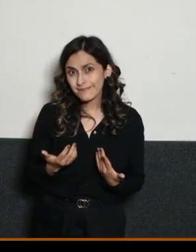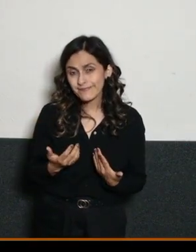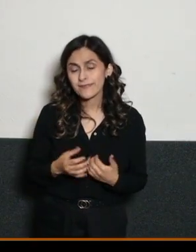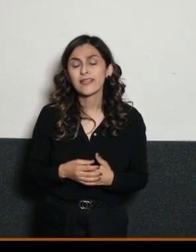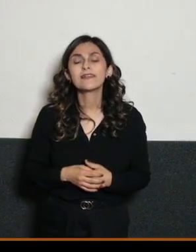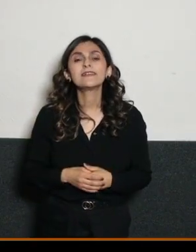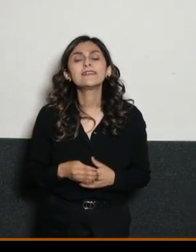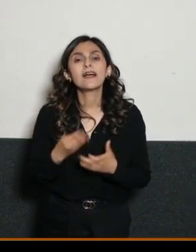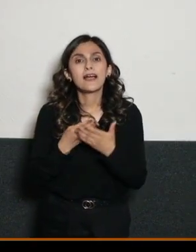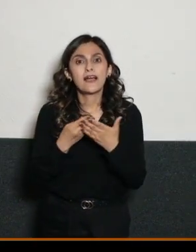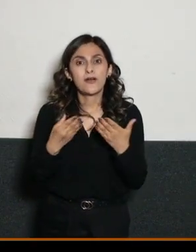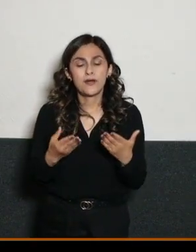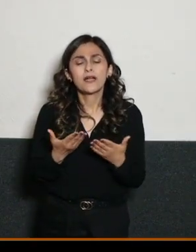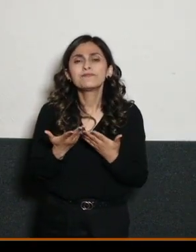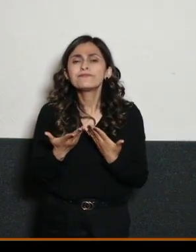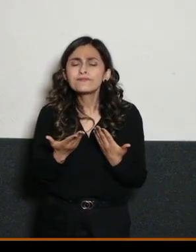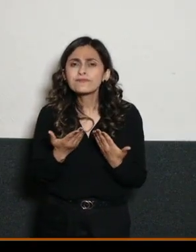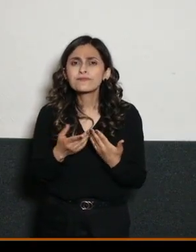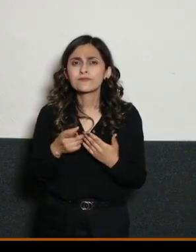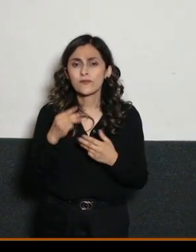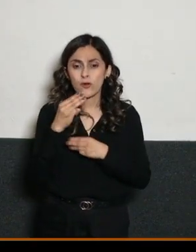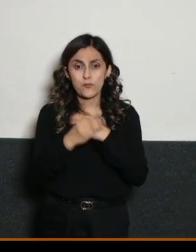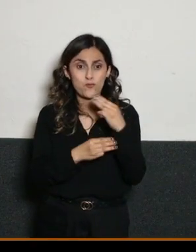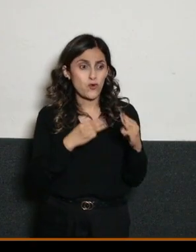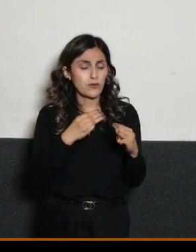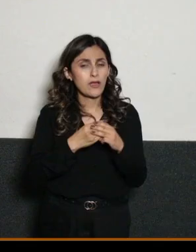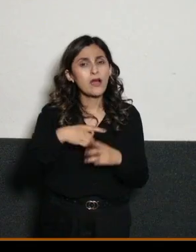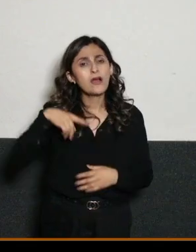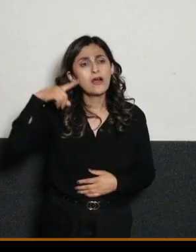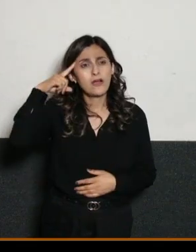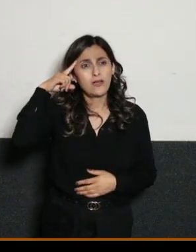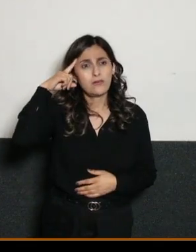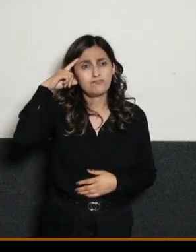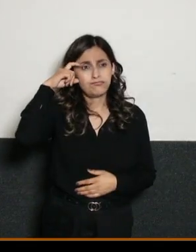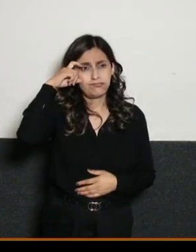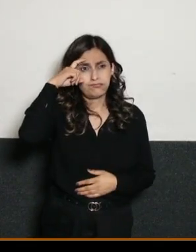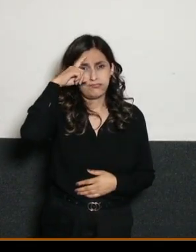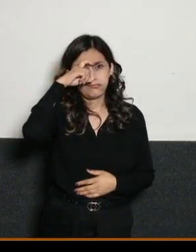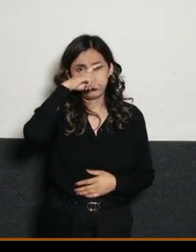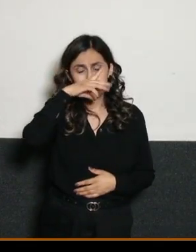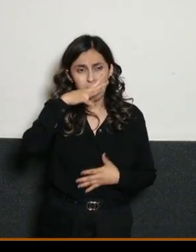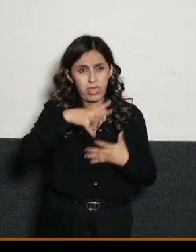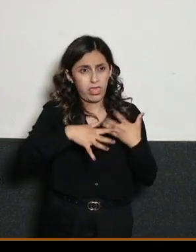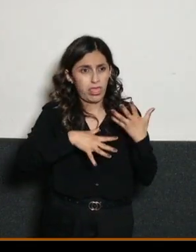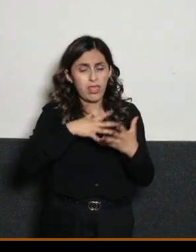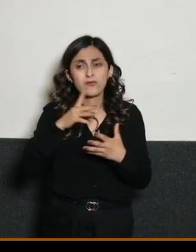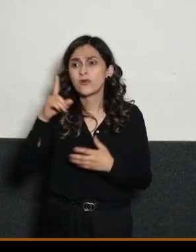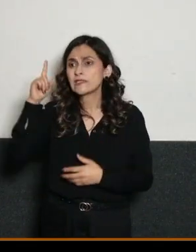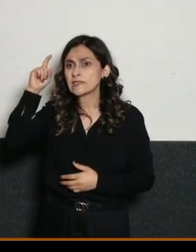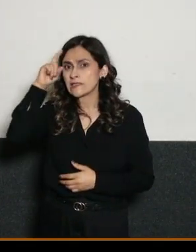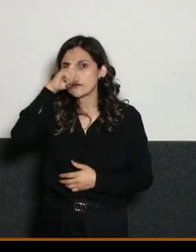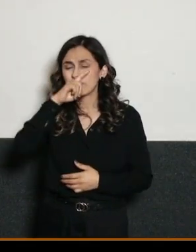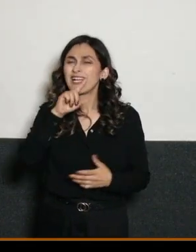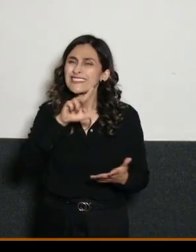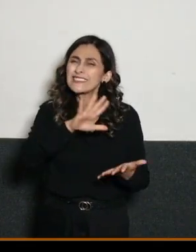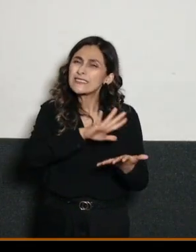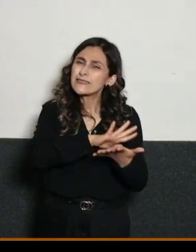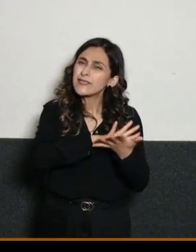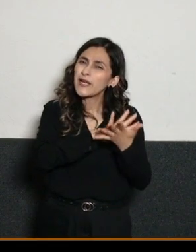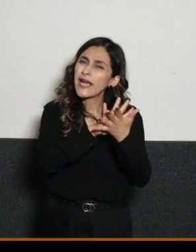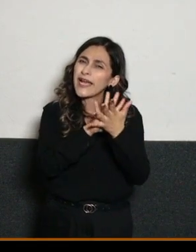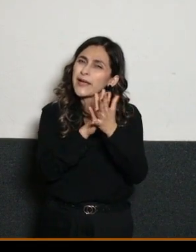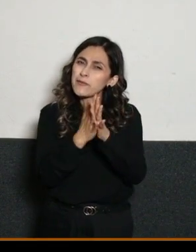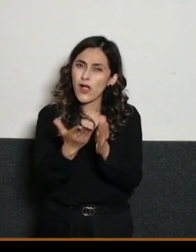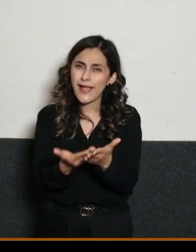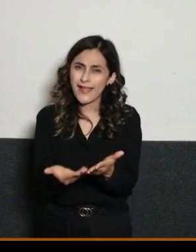Ahora, ¿cuál es la diferencia entre un mundo complicado y un mundo complejo? Que es un poco lo que está pasando en esta transición, en este